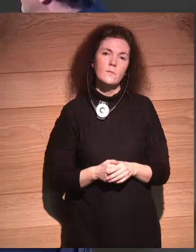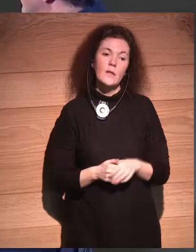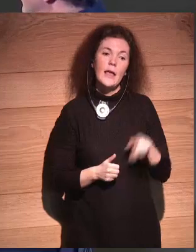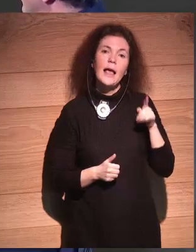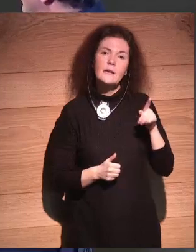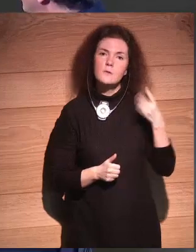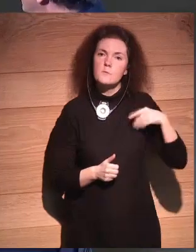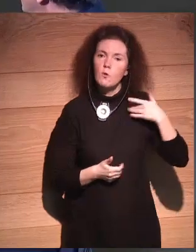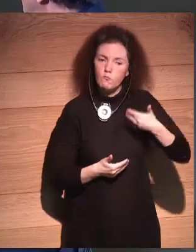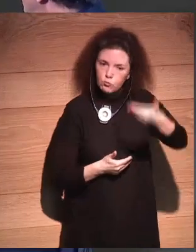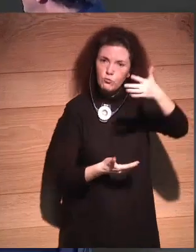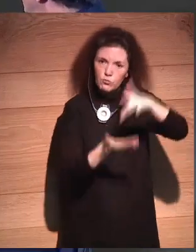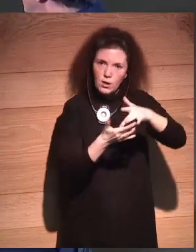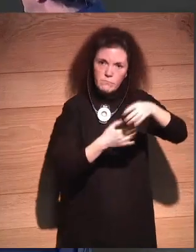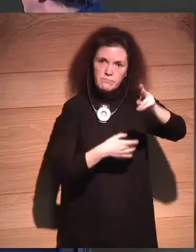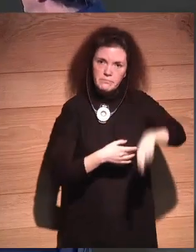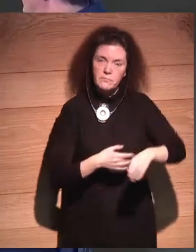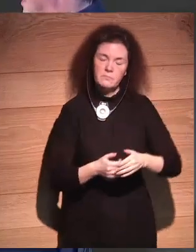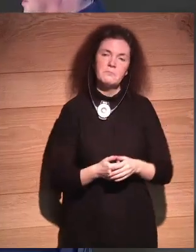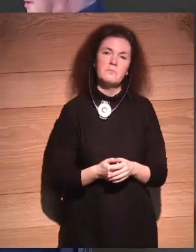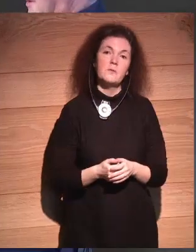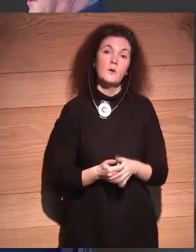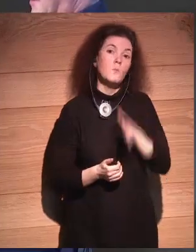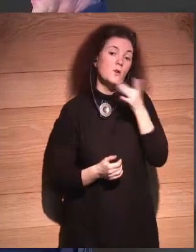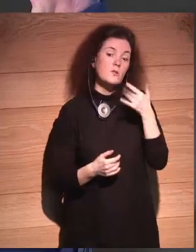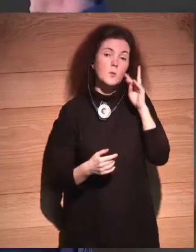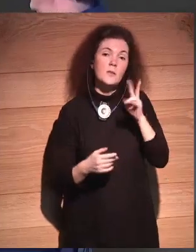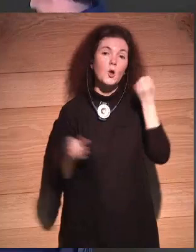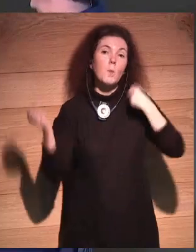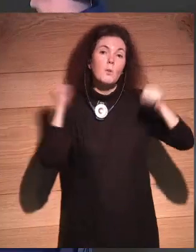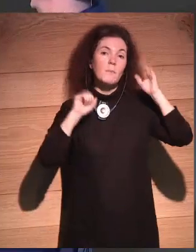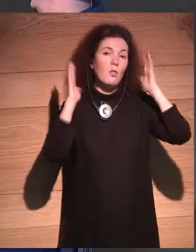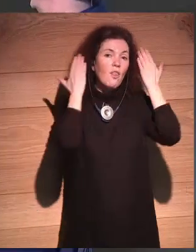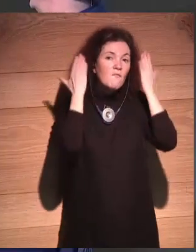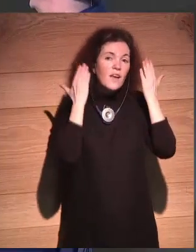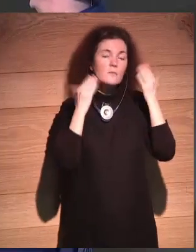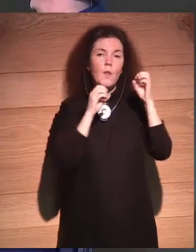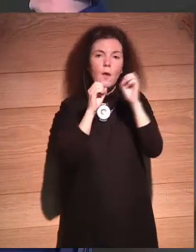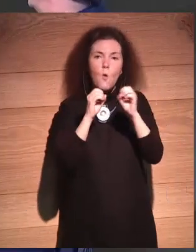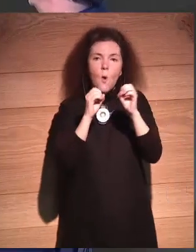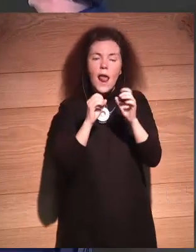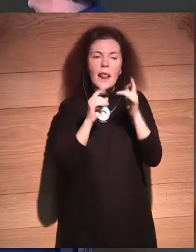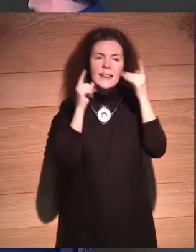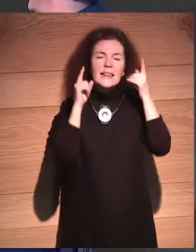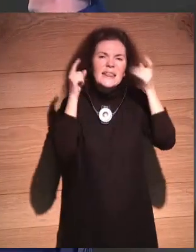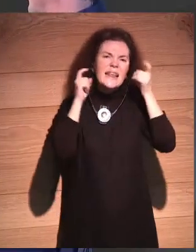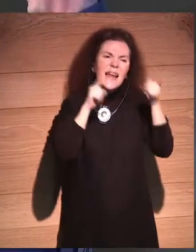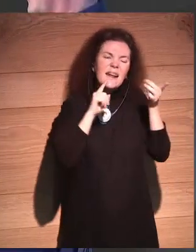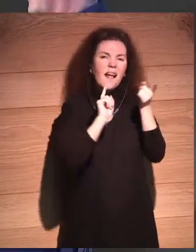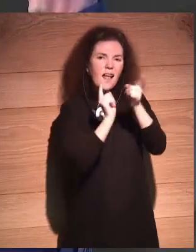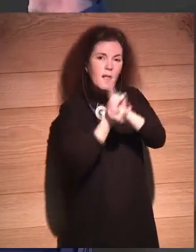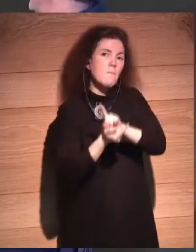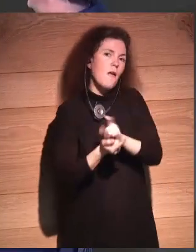Esto va a suceder. Y por eso vemos este comportamiento de Facebook y de Google que intentan cambiar un poquito